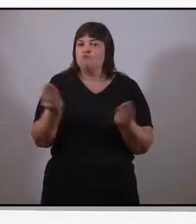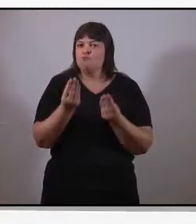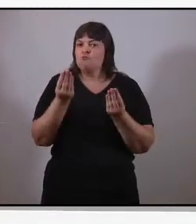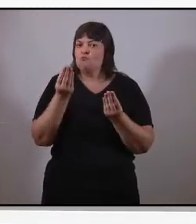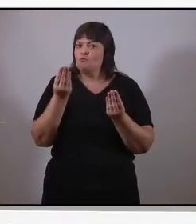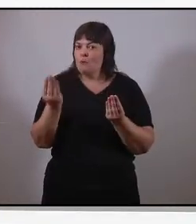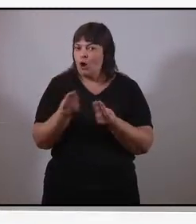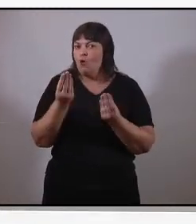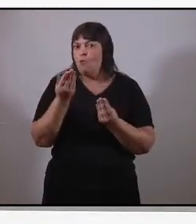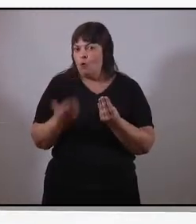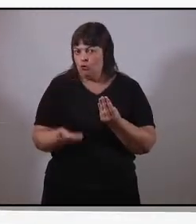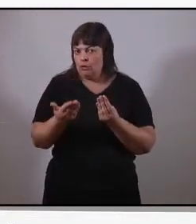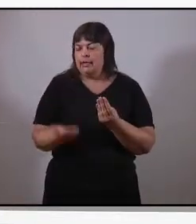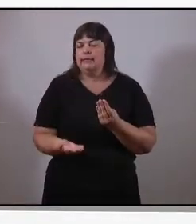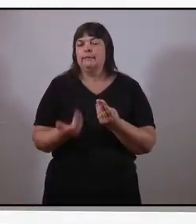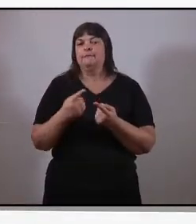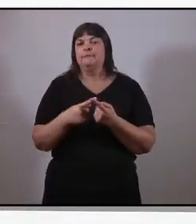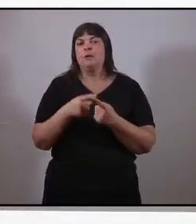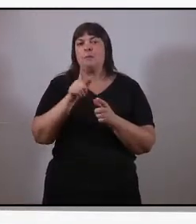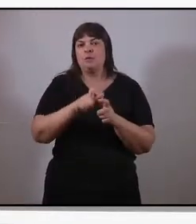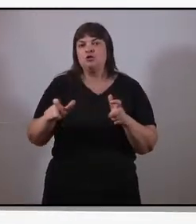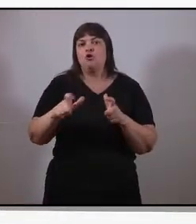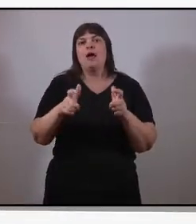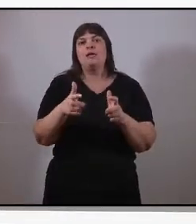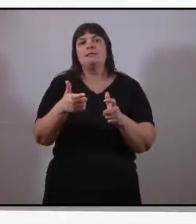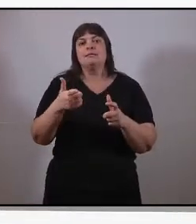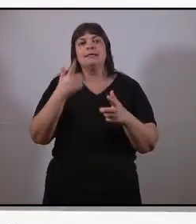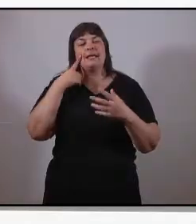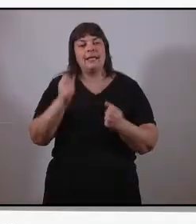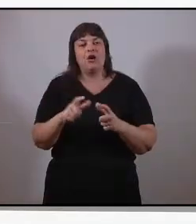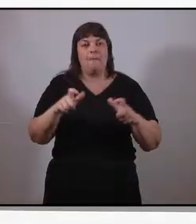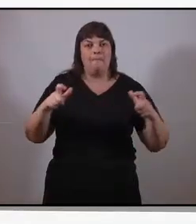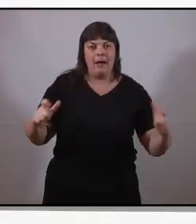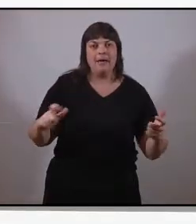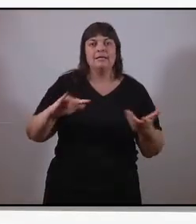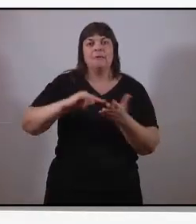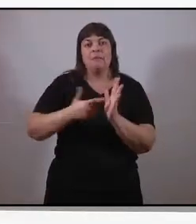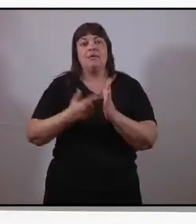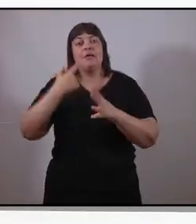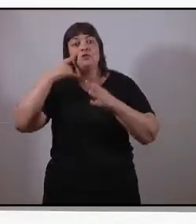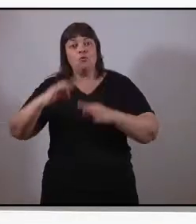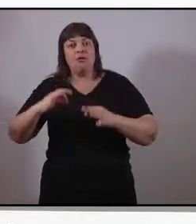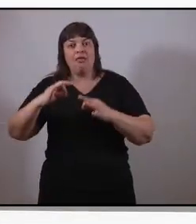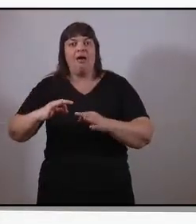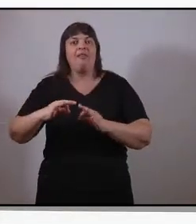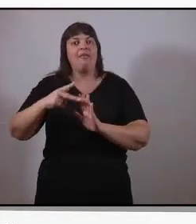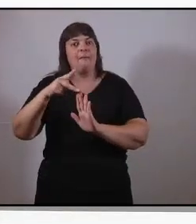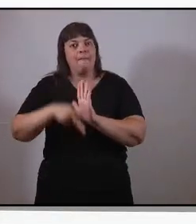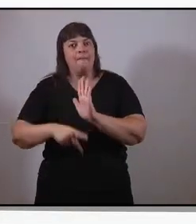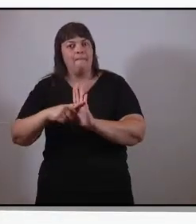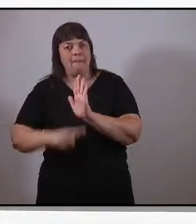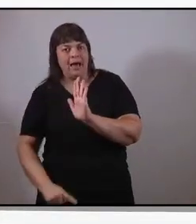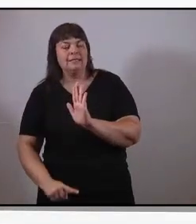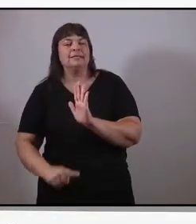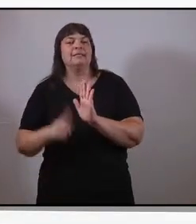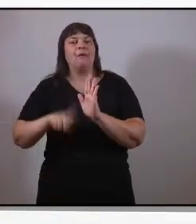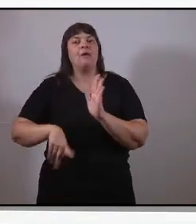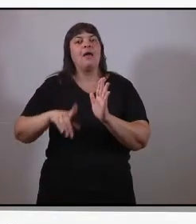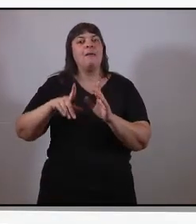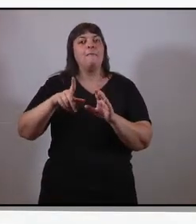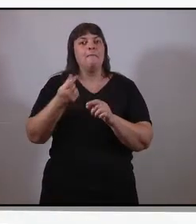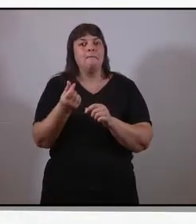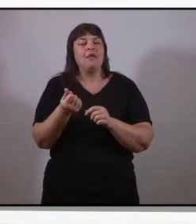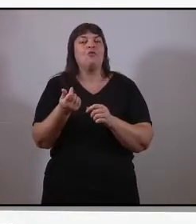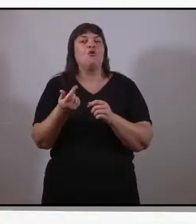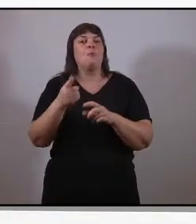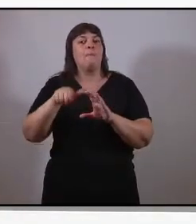importantes. Aumenta el personal sanitario, amplía las medidas de seguridad y actualiza el precio por plaza y